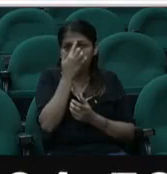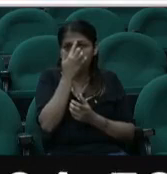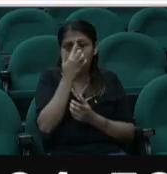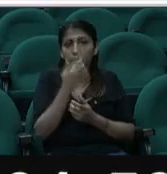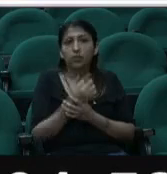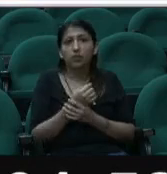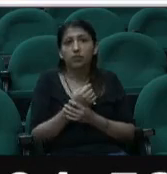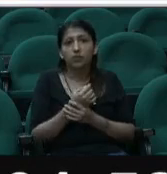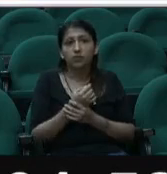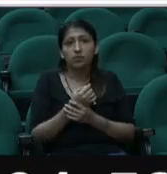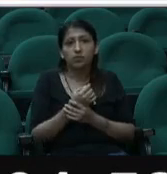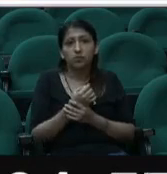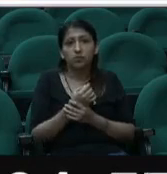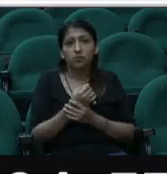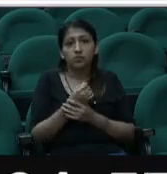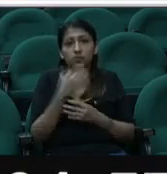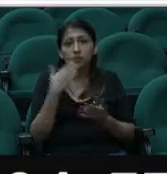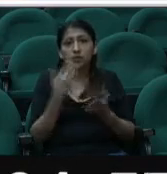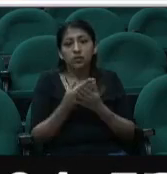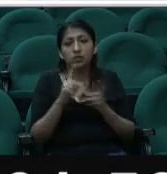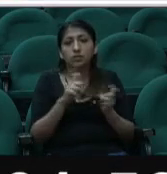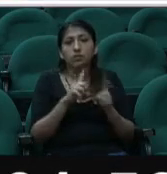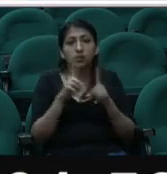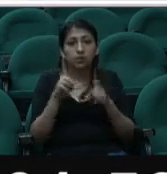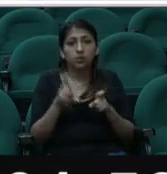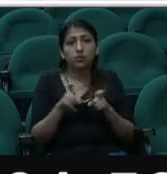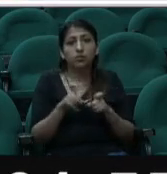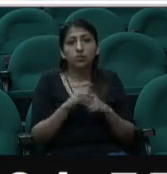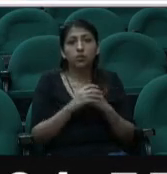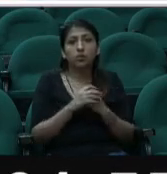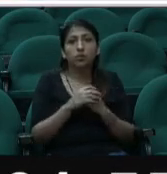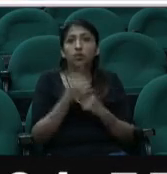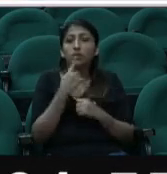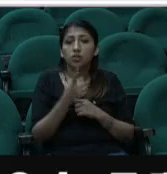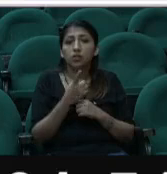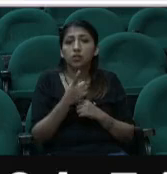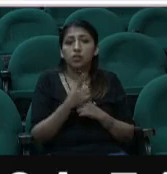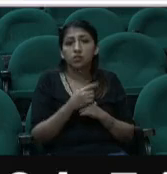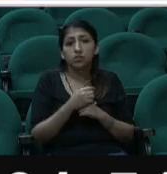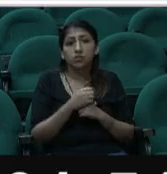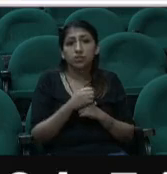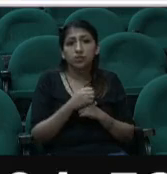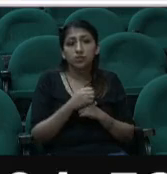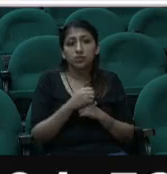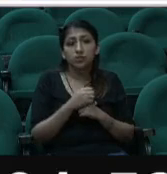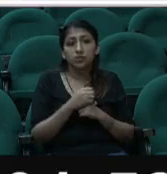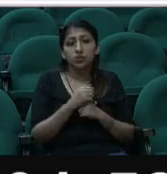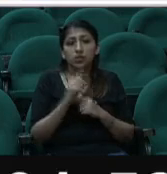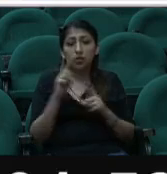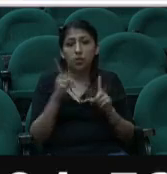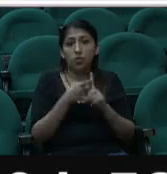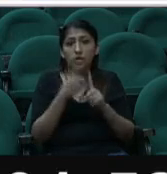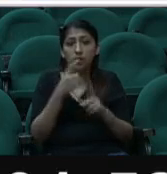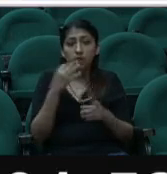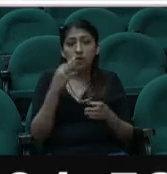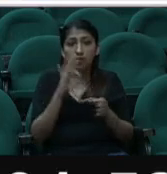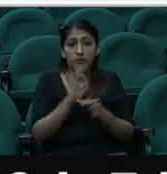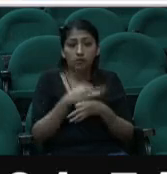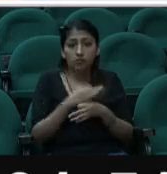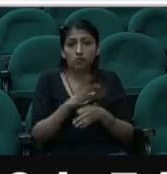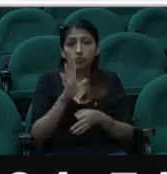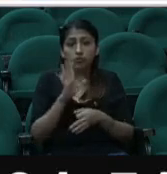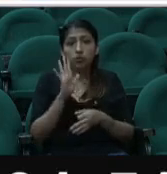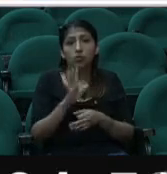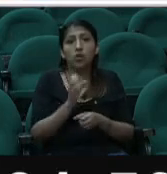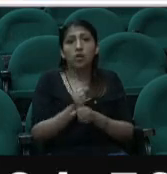bueno muchas gracias por su pregunta debería decir que sí sin duda una de las funciones de los asambleístas